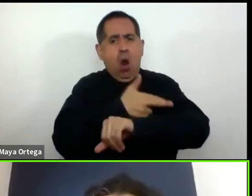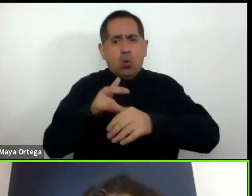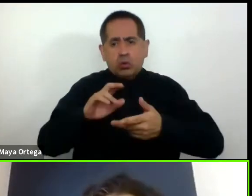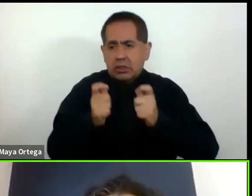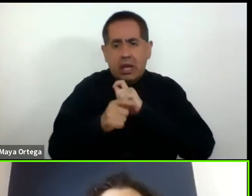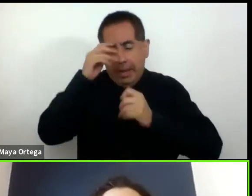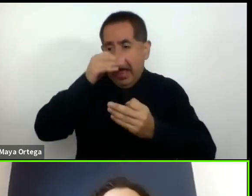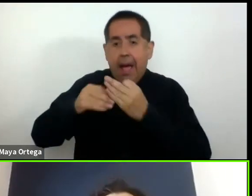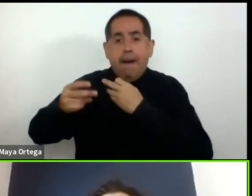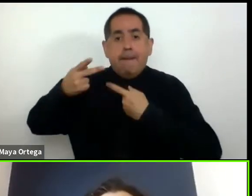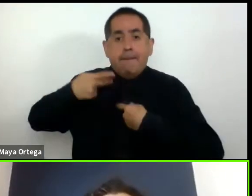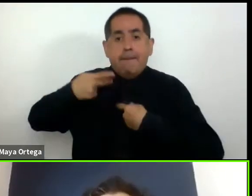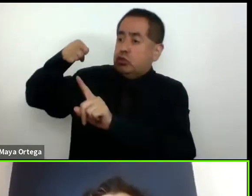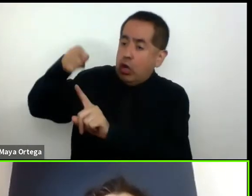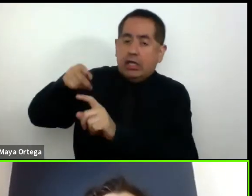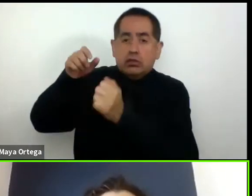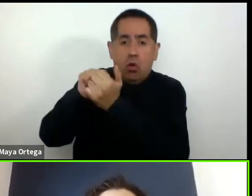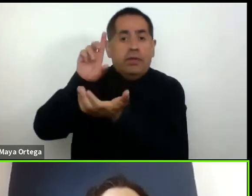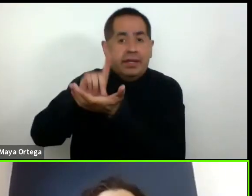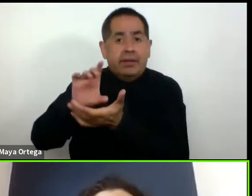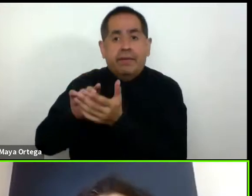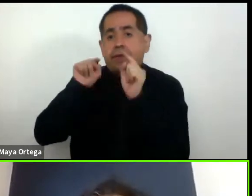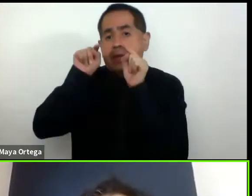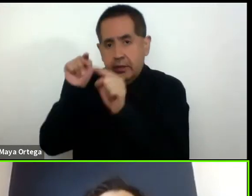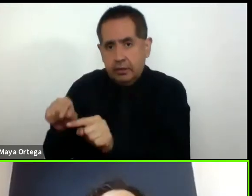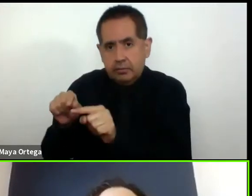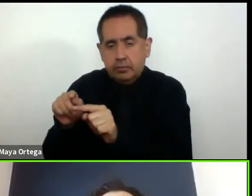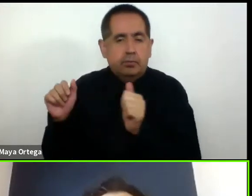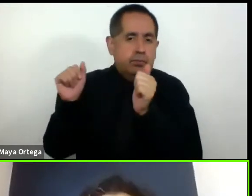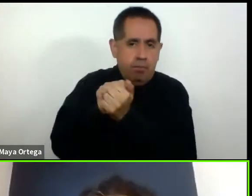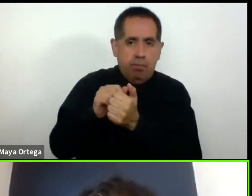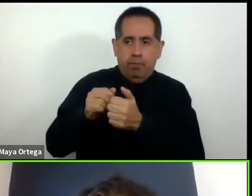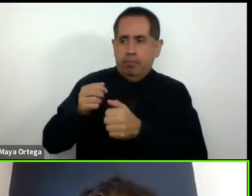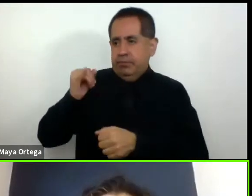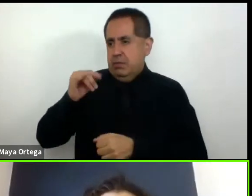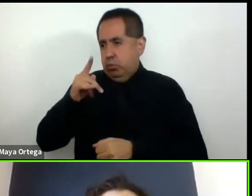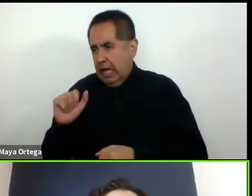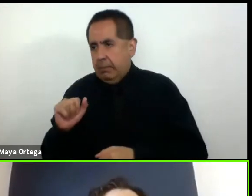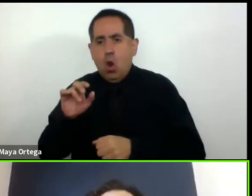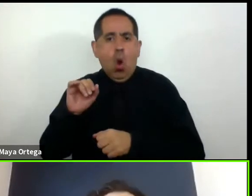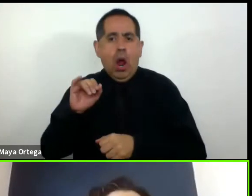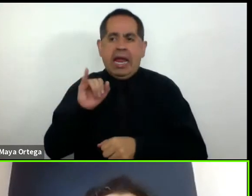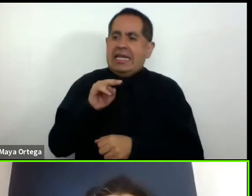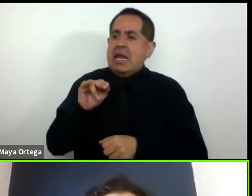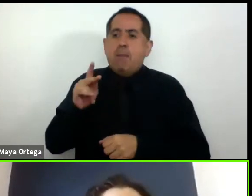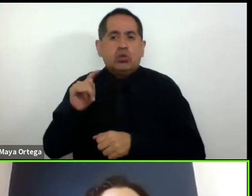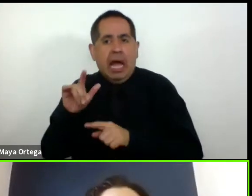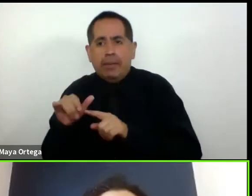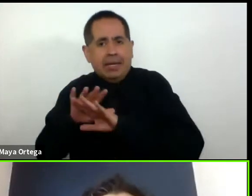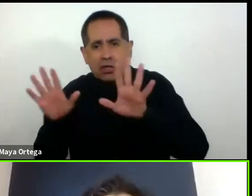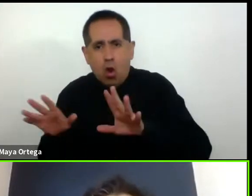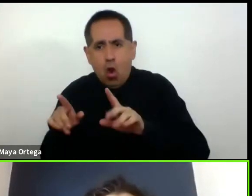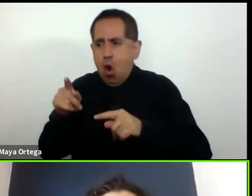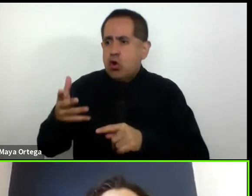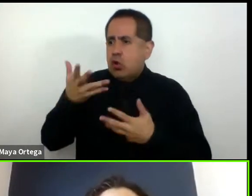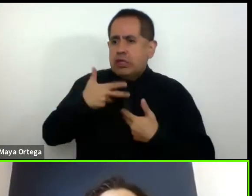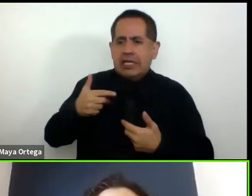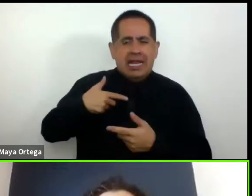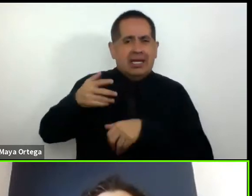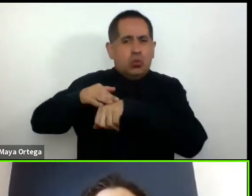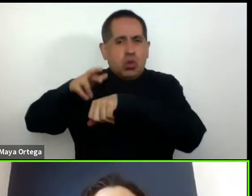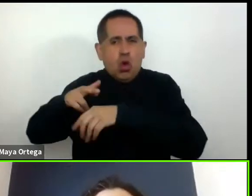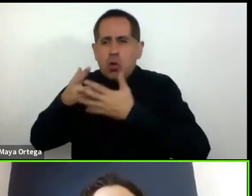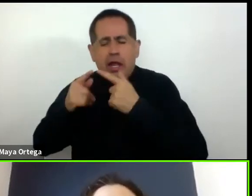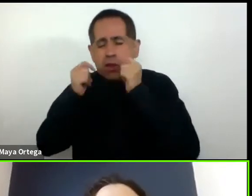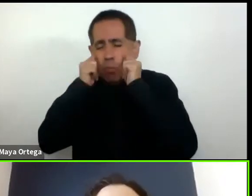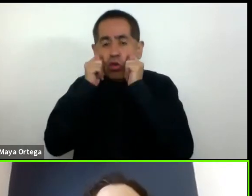las personas con discapacidad, sean inimputables o imputables, ¿no? Sean declarados interdictos o no interdictos. El ajuste de